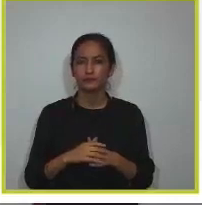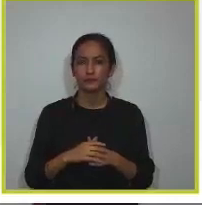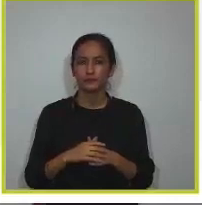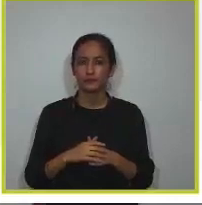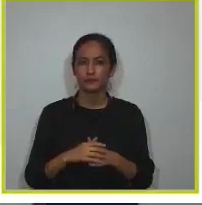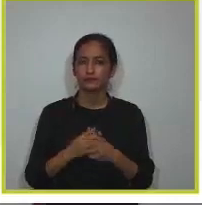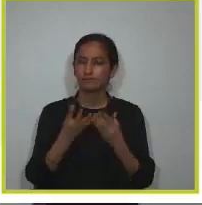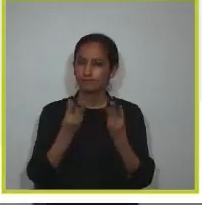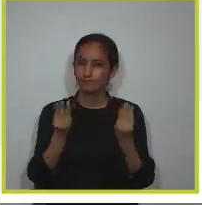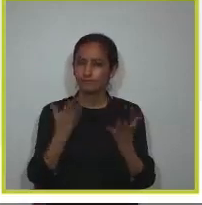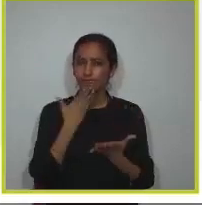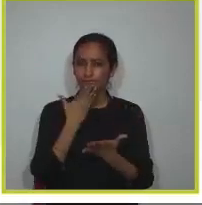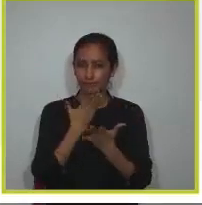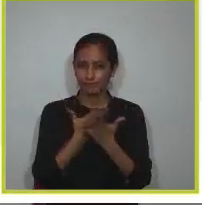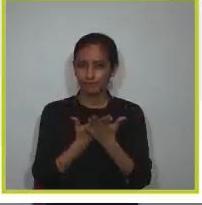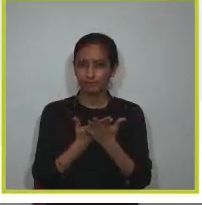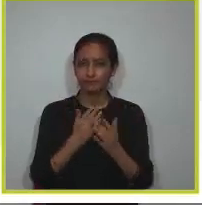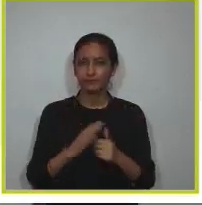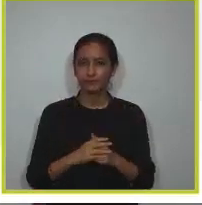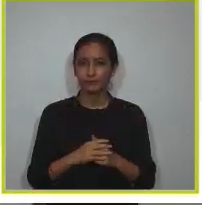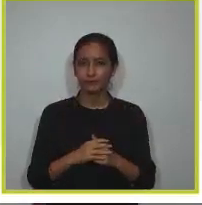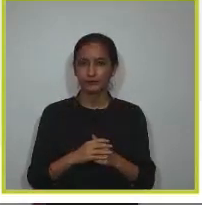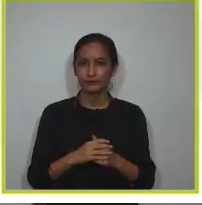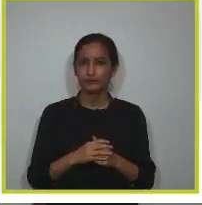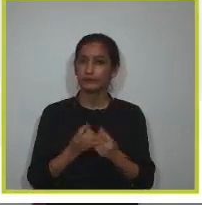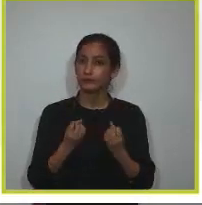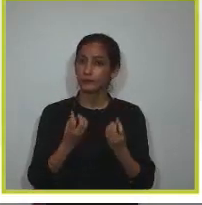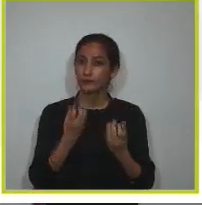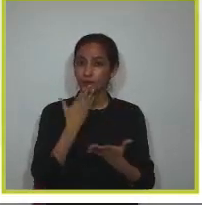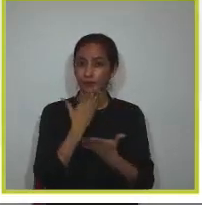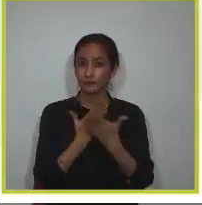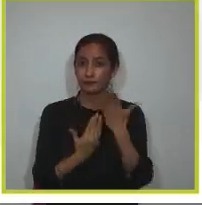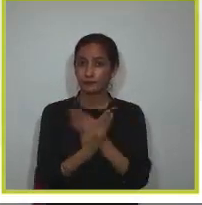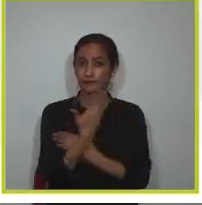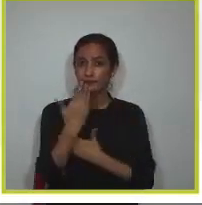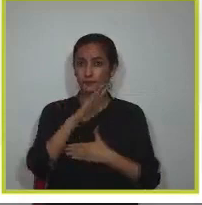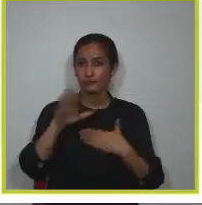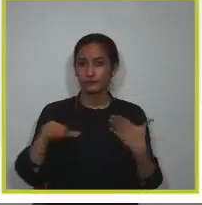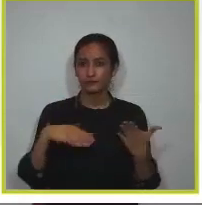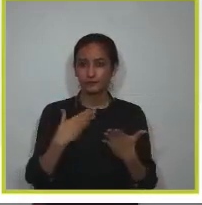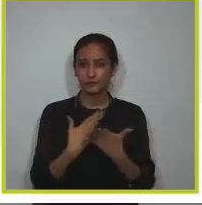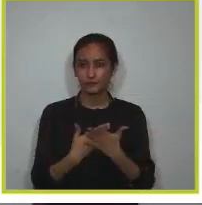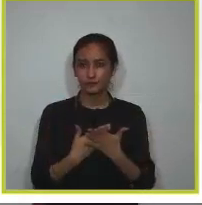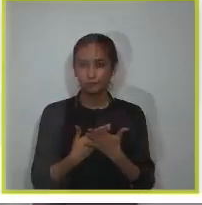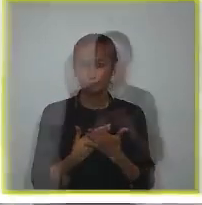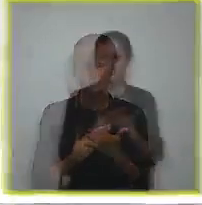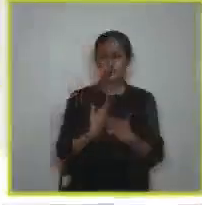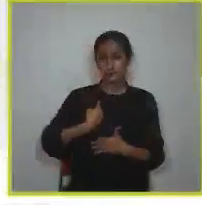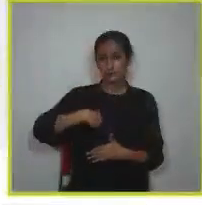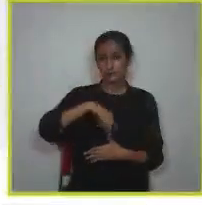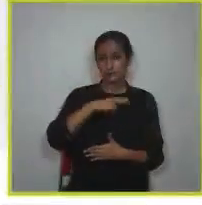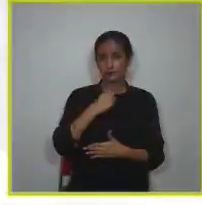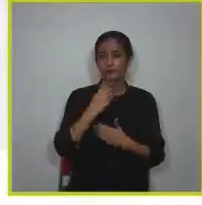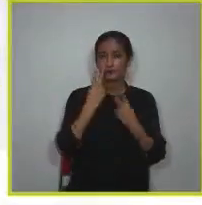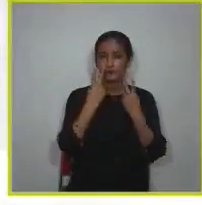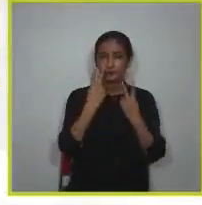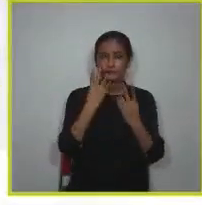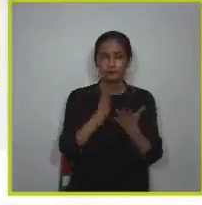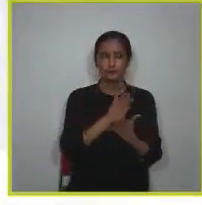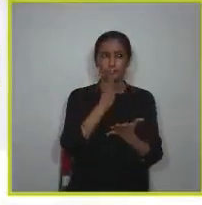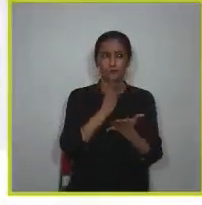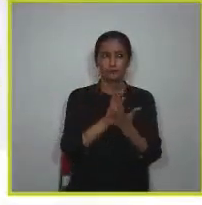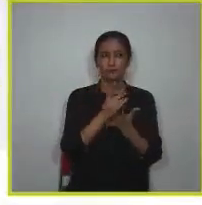Muchas gracias Haley Buenos días con todas y todos nosotros nos enfrentamos a un problema